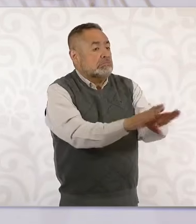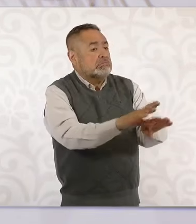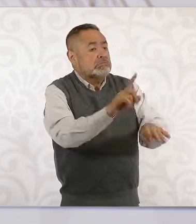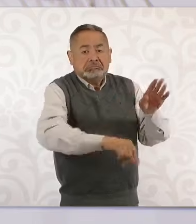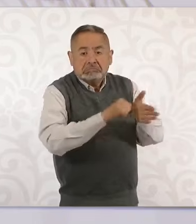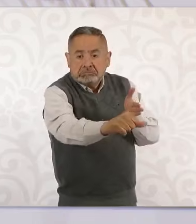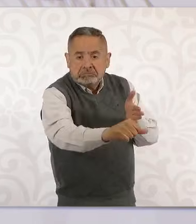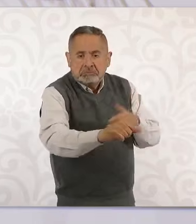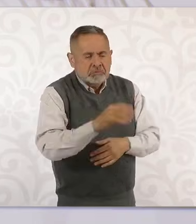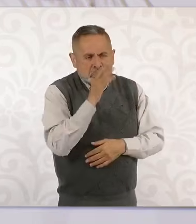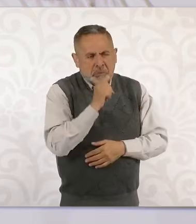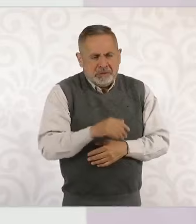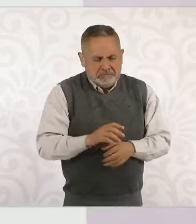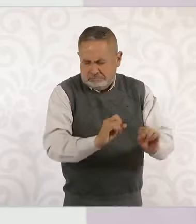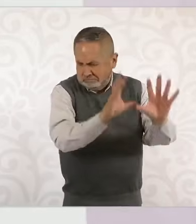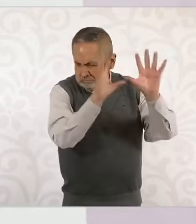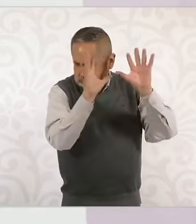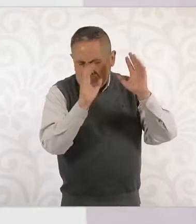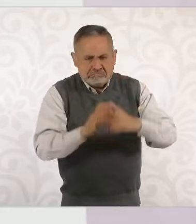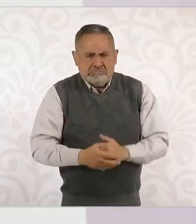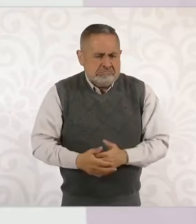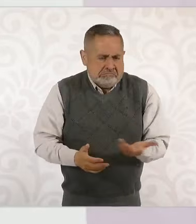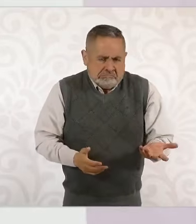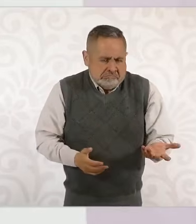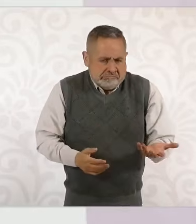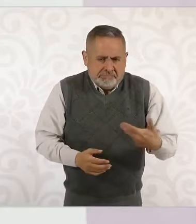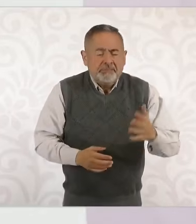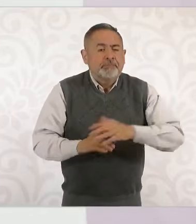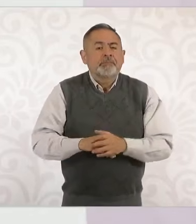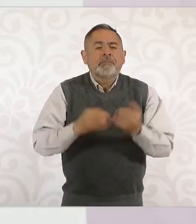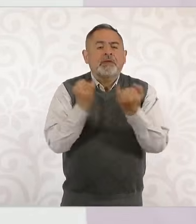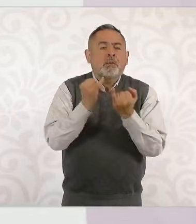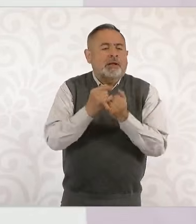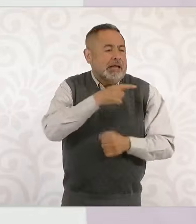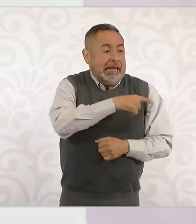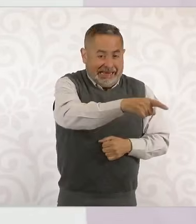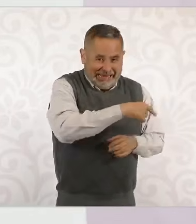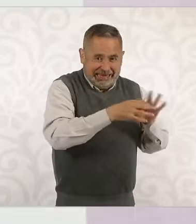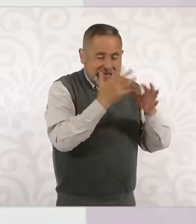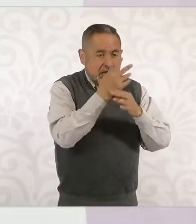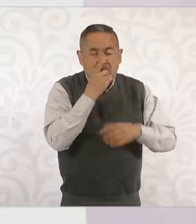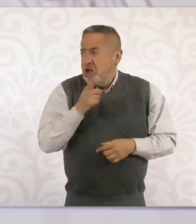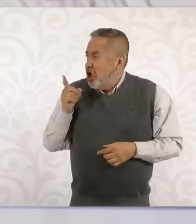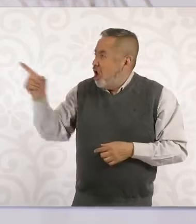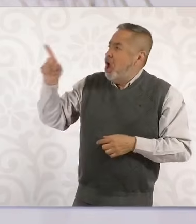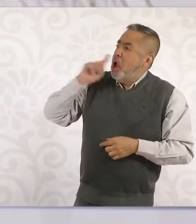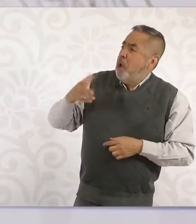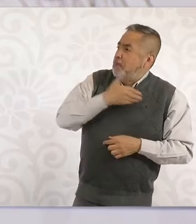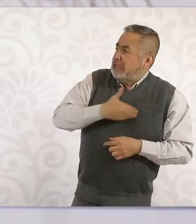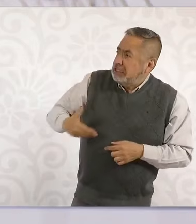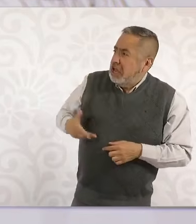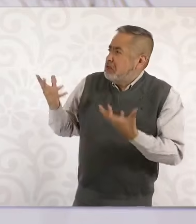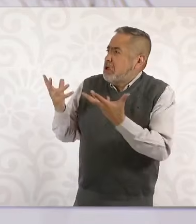Entonces sí es como buscar, es igual que esto de que ya la presidenta está muy cerca de los